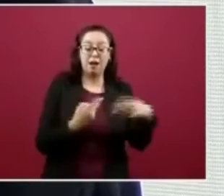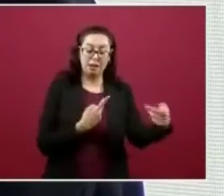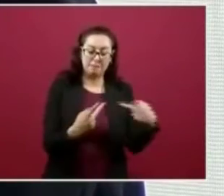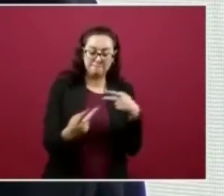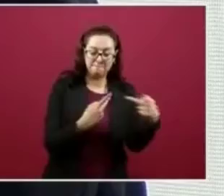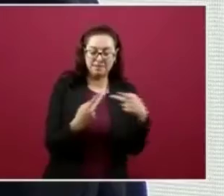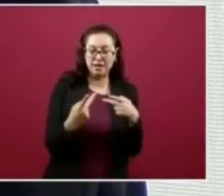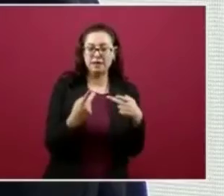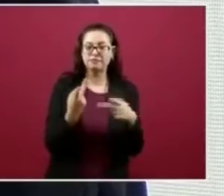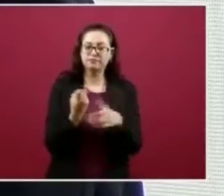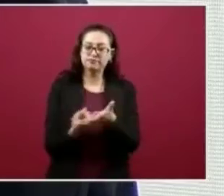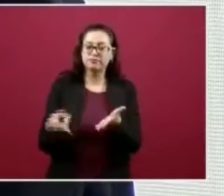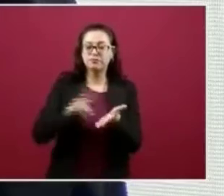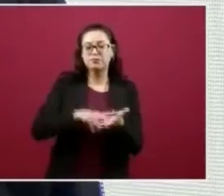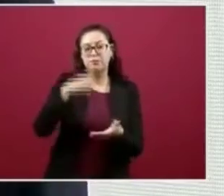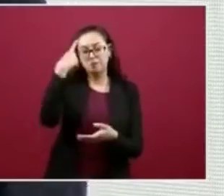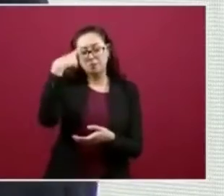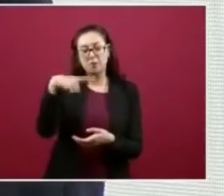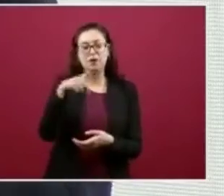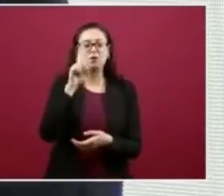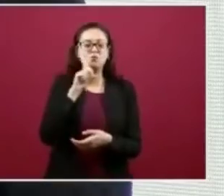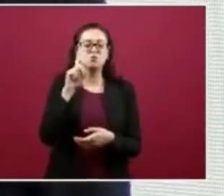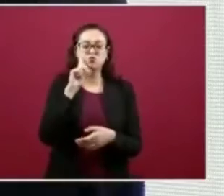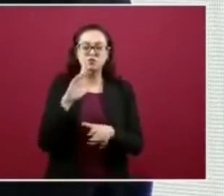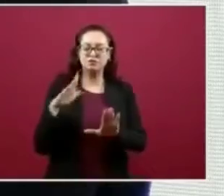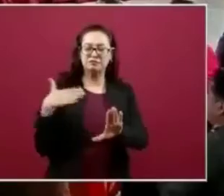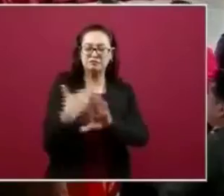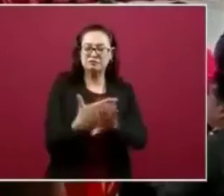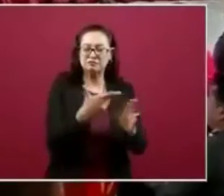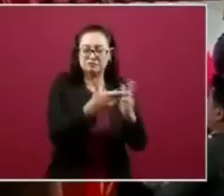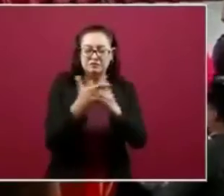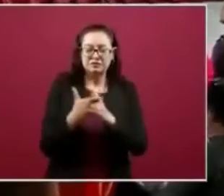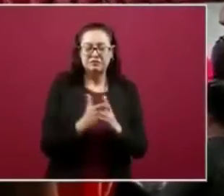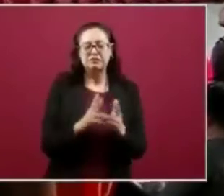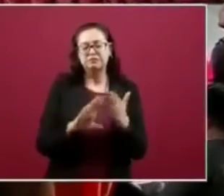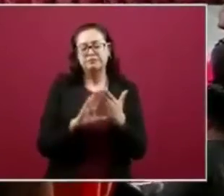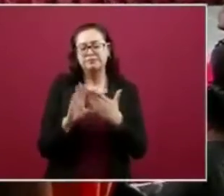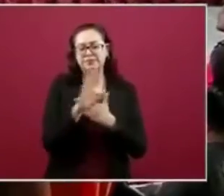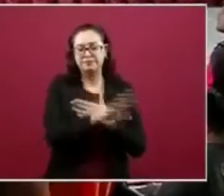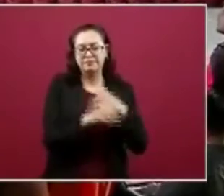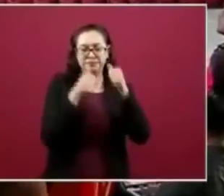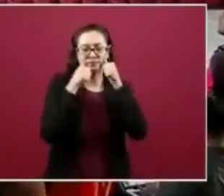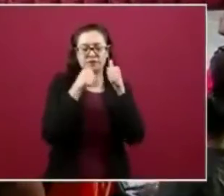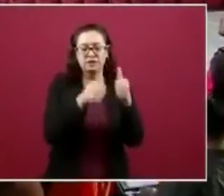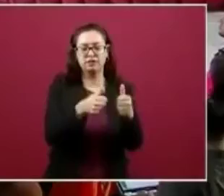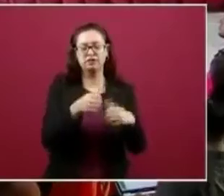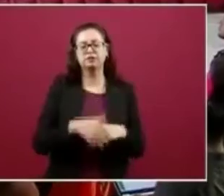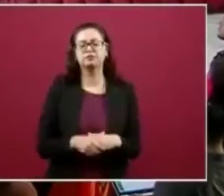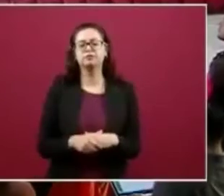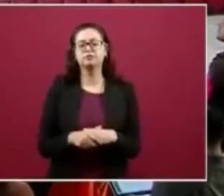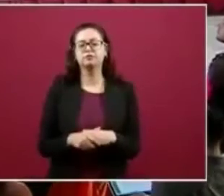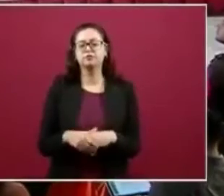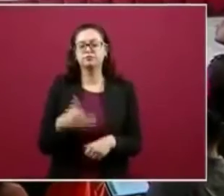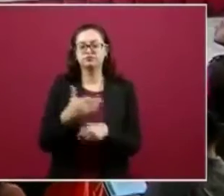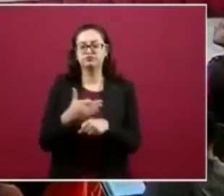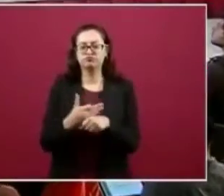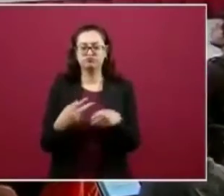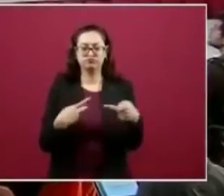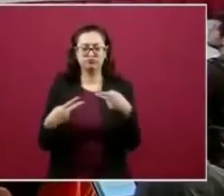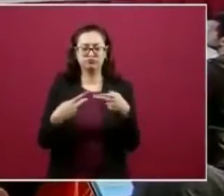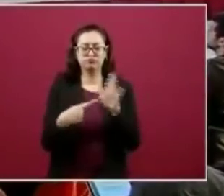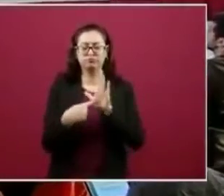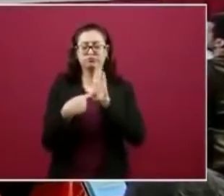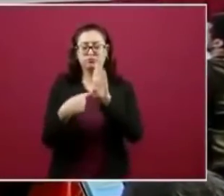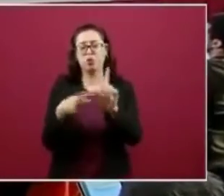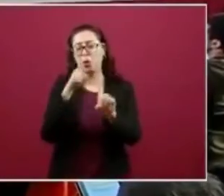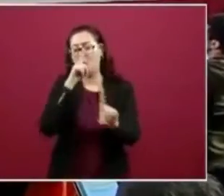la violencia feminicida. La siguiente, por favor. El plan que hoy presentamos tiene objetivos muy claros: